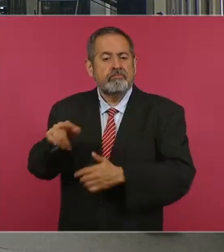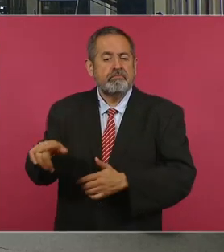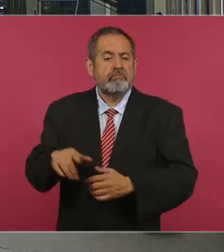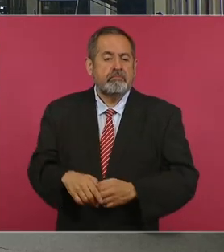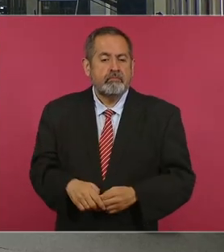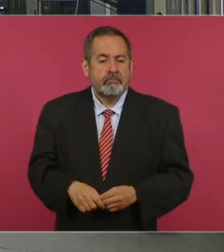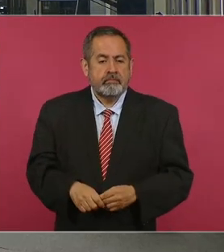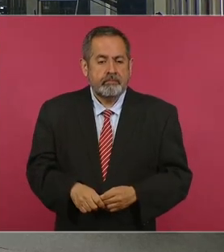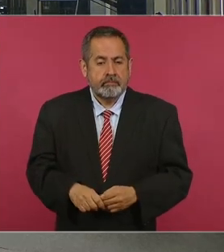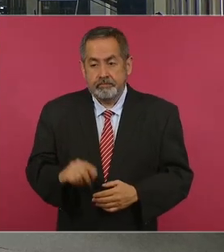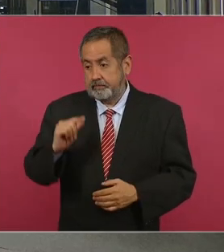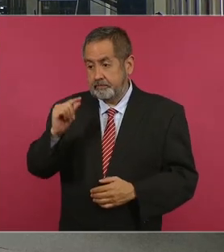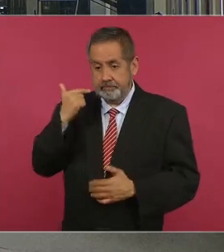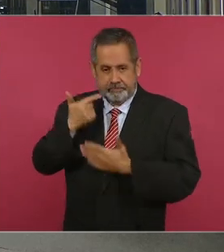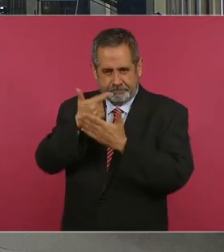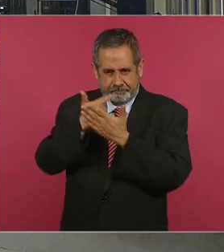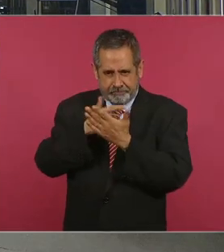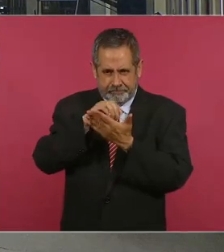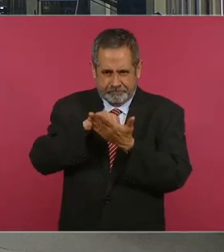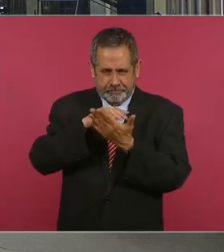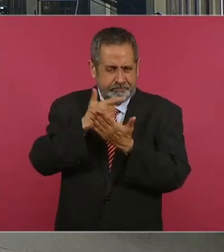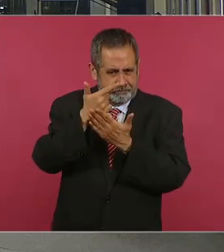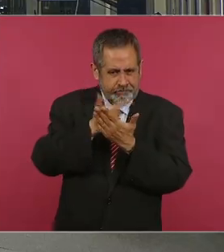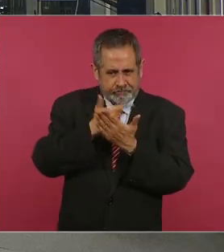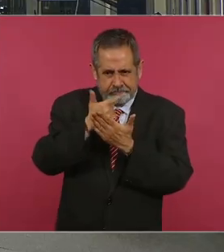Acaba de pasar el censo